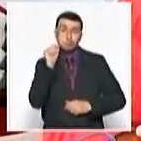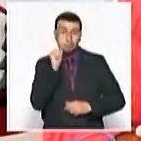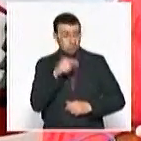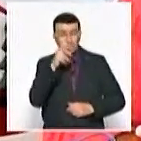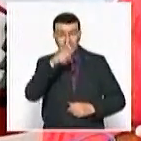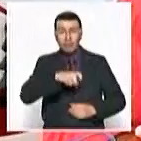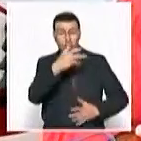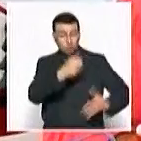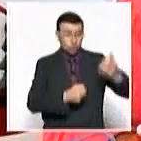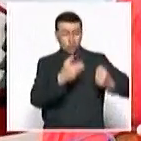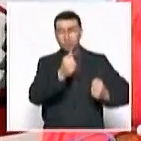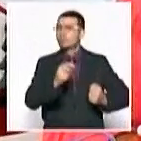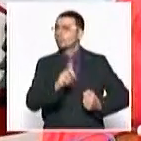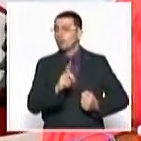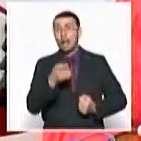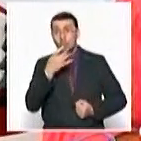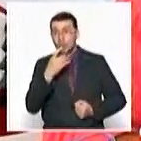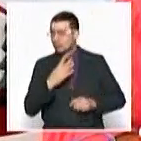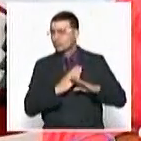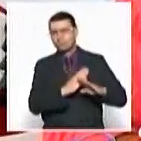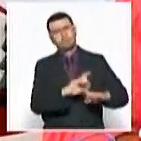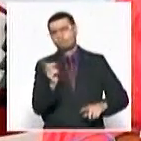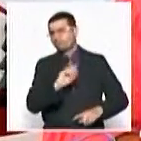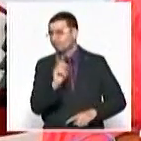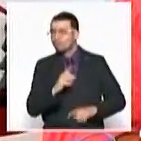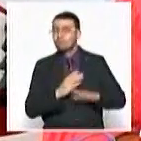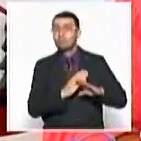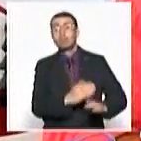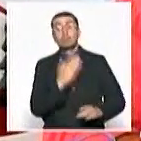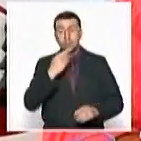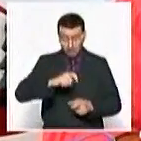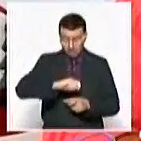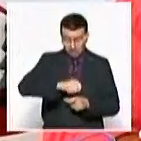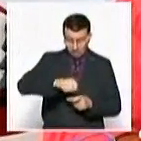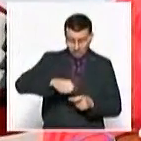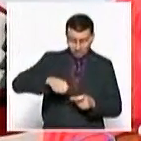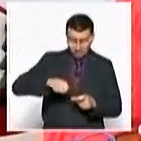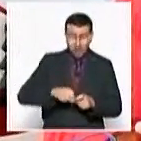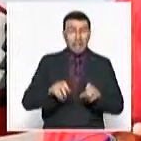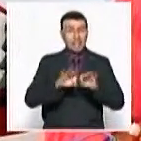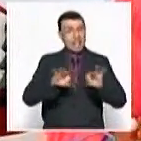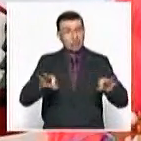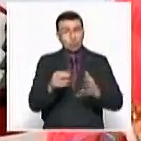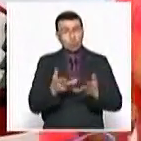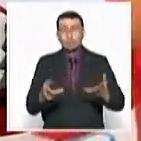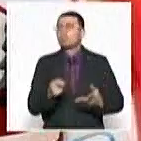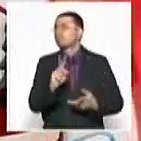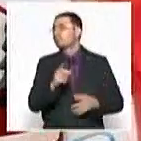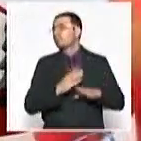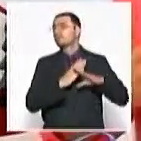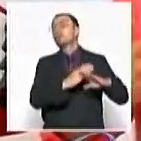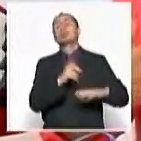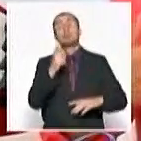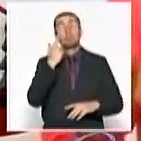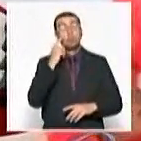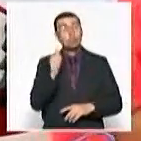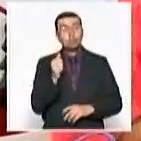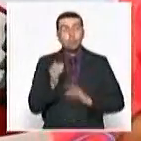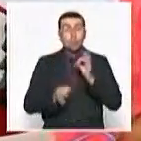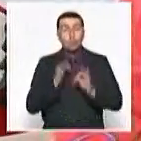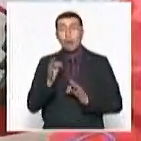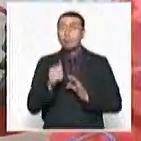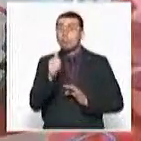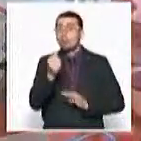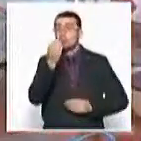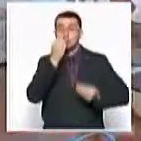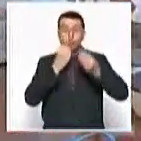azúcares. Una mujer en embarazo no debe consumir enlatados y embutidos. Tiene que tener mucho cuidado porque ella es la fábrica